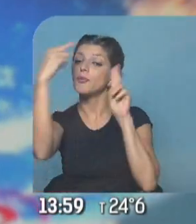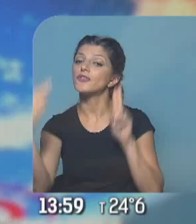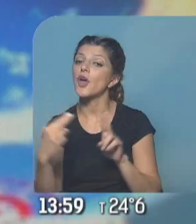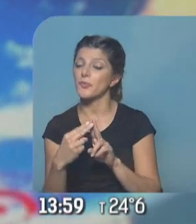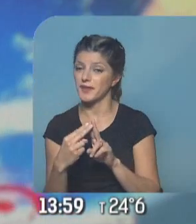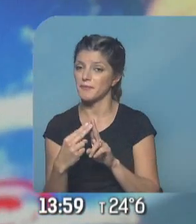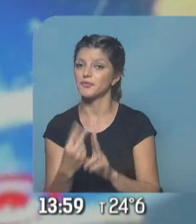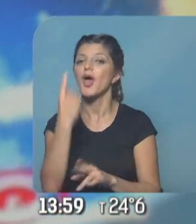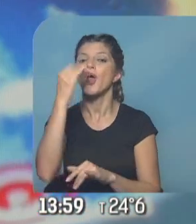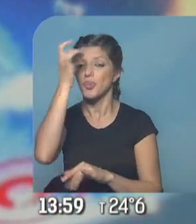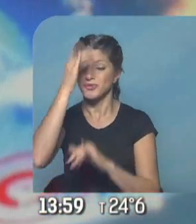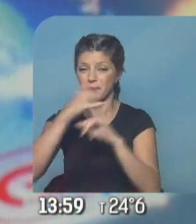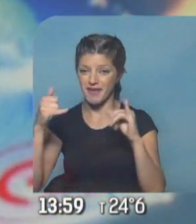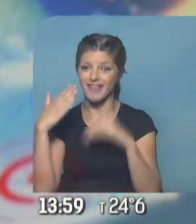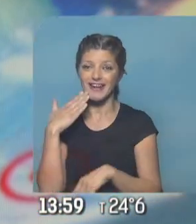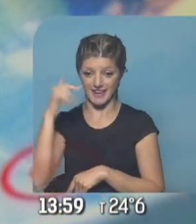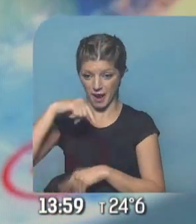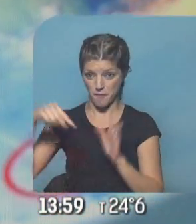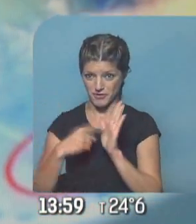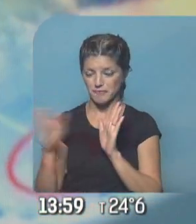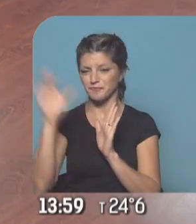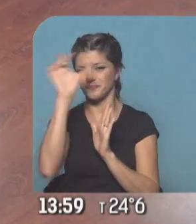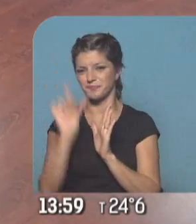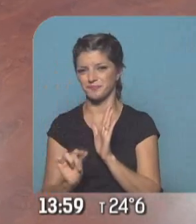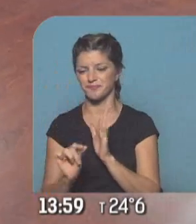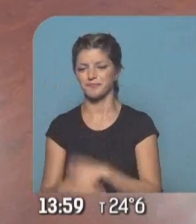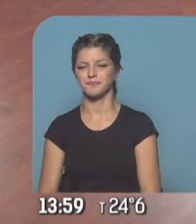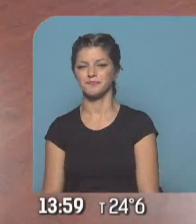como siempre, a las 12:30, desde Buenos Aires y para todo el país.